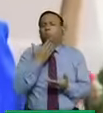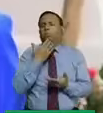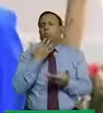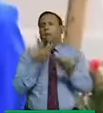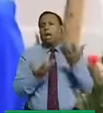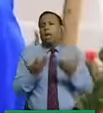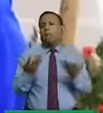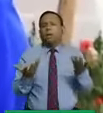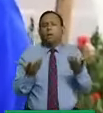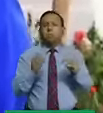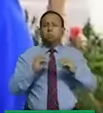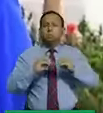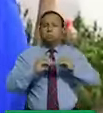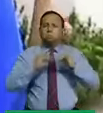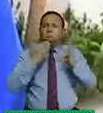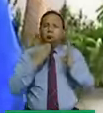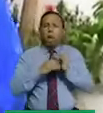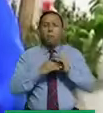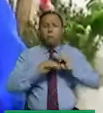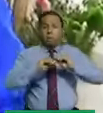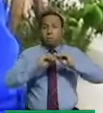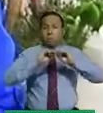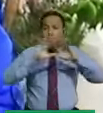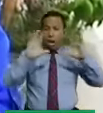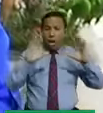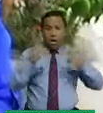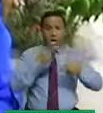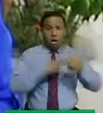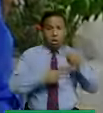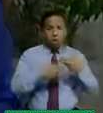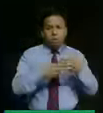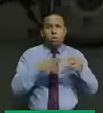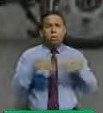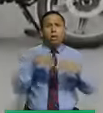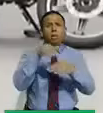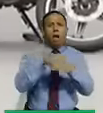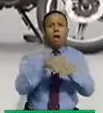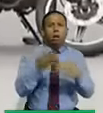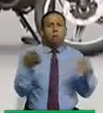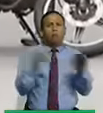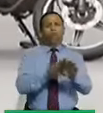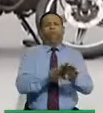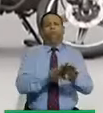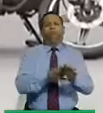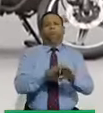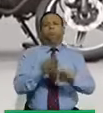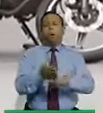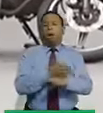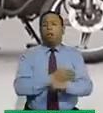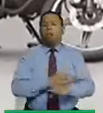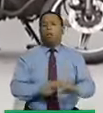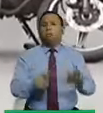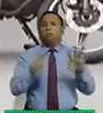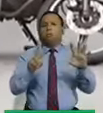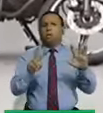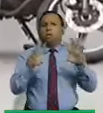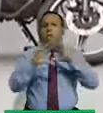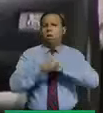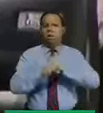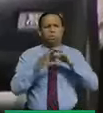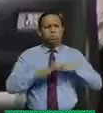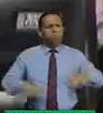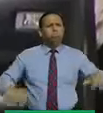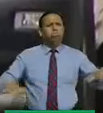cerrar antes sus negocios y disminuir los ingresos. Y aquí, 7 de la noche, no ve a nadie en Daule, aquí